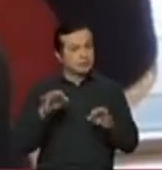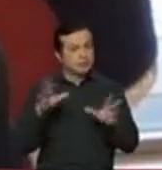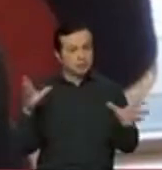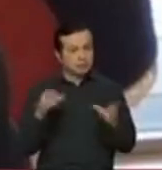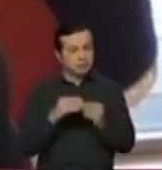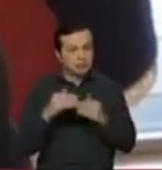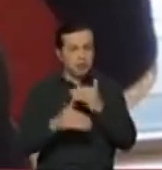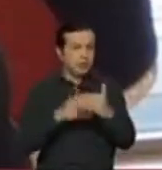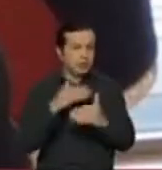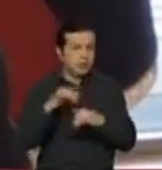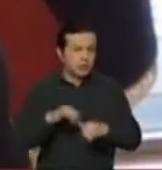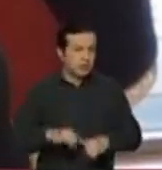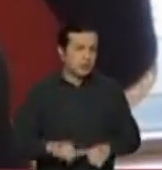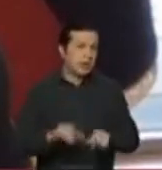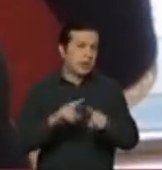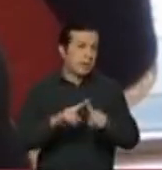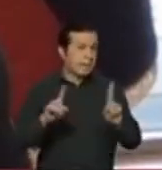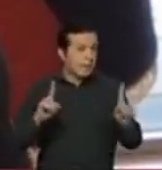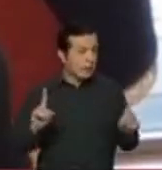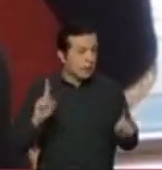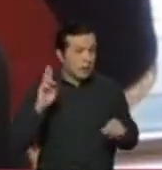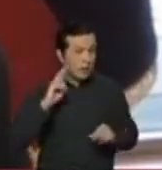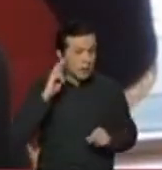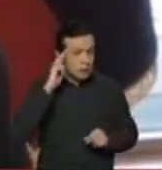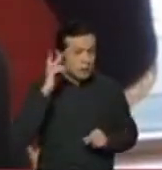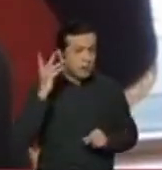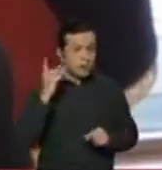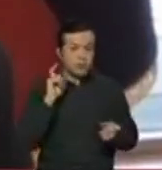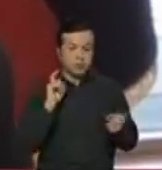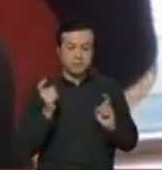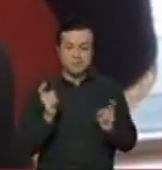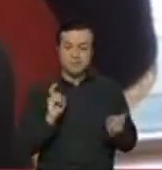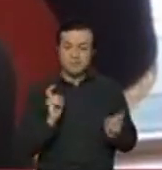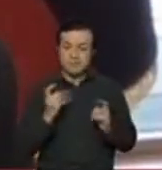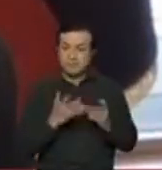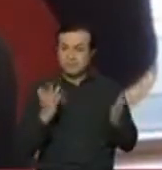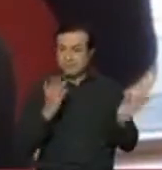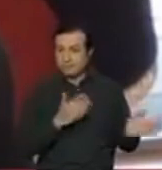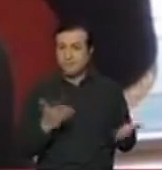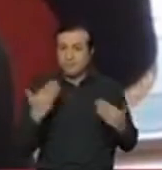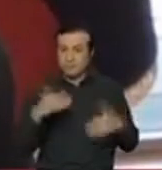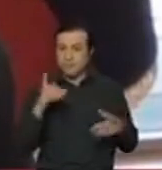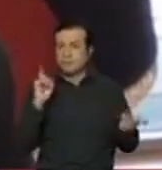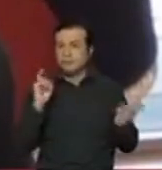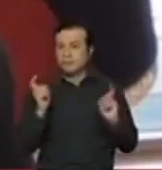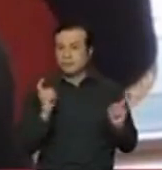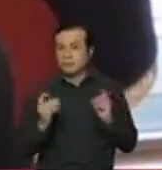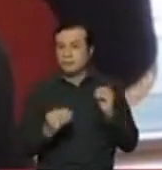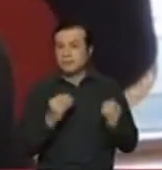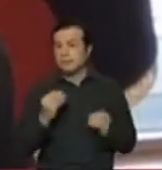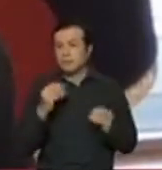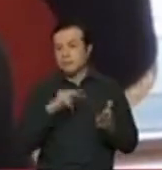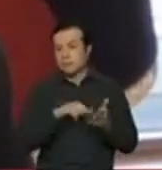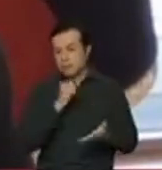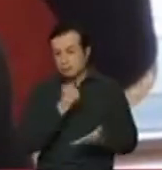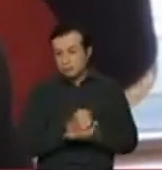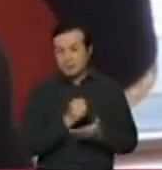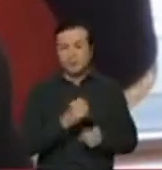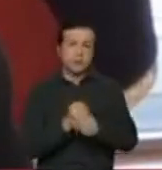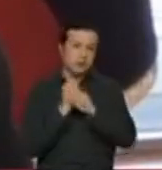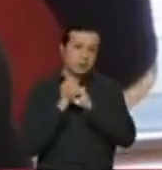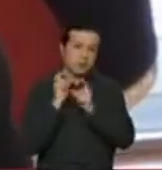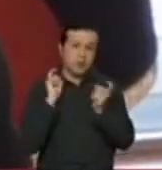estos procesos, pero lógicamente es un ajuste. Hemos hecho cambios en poderes notariales por obligación